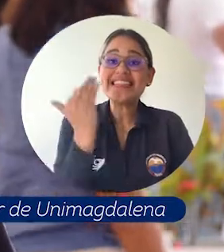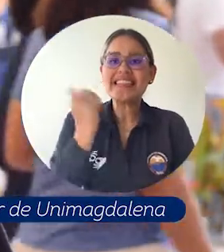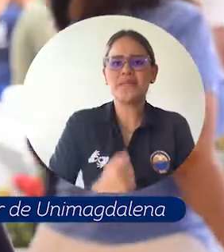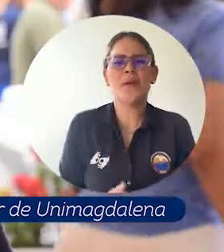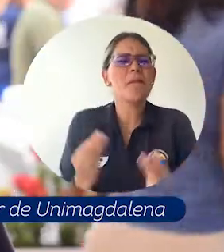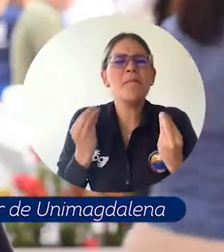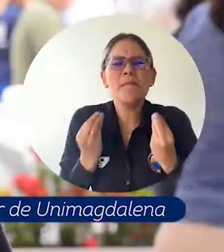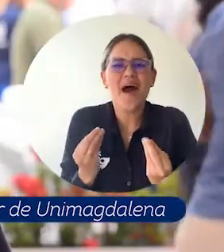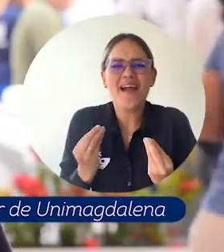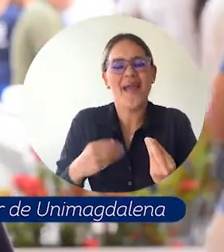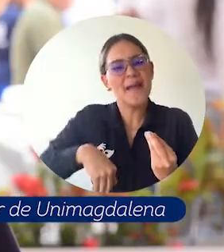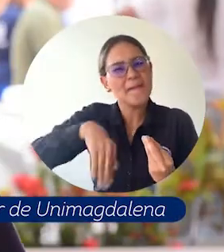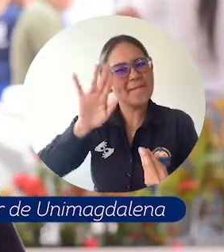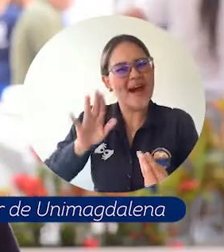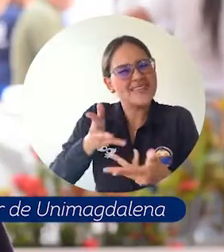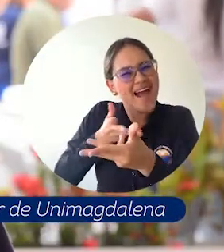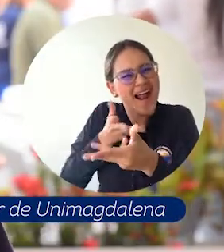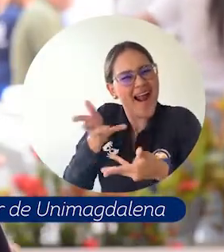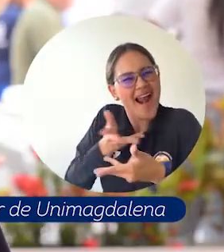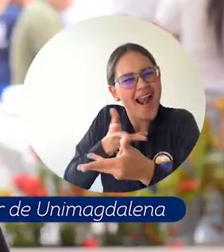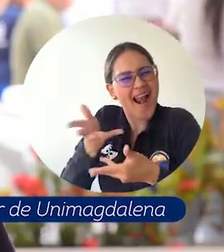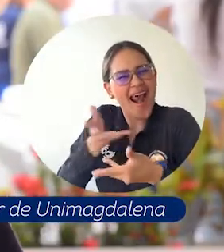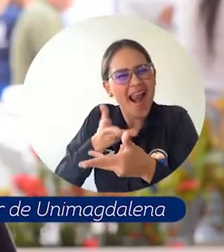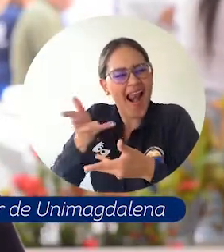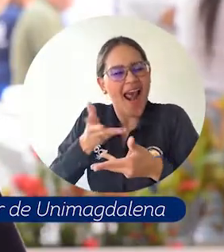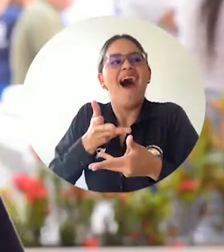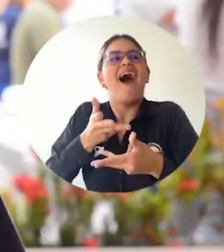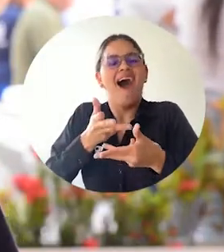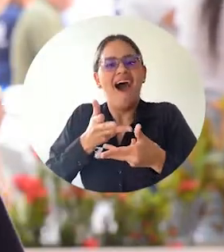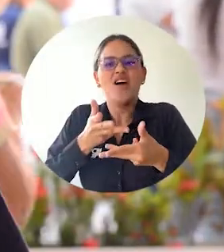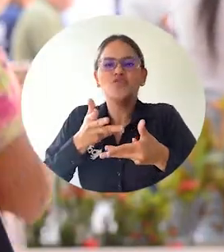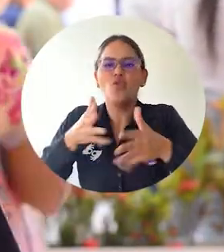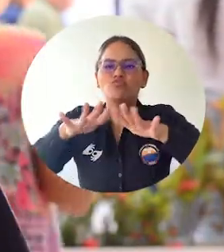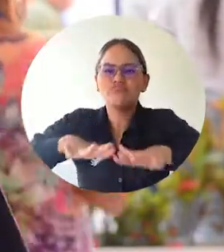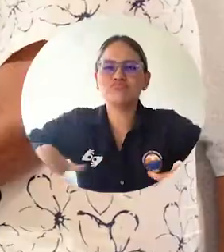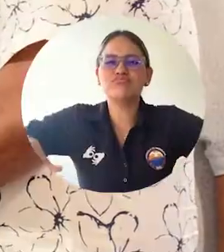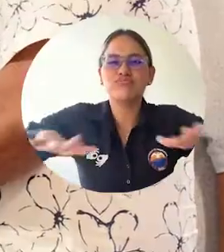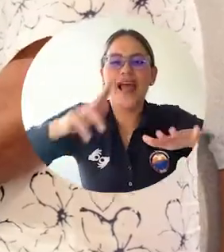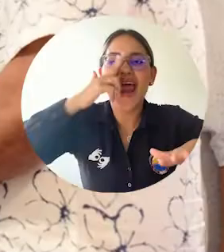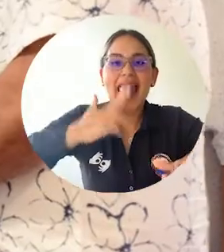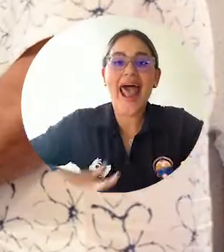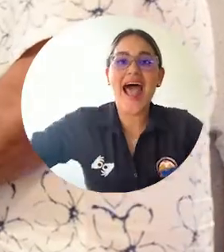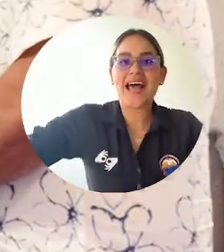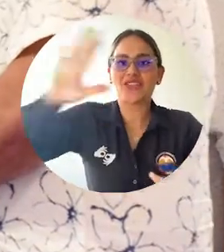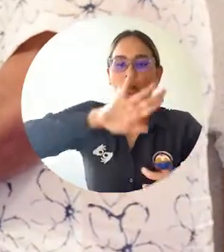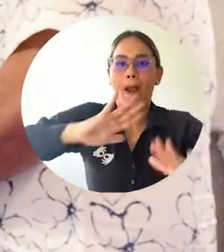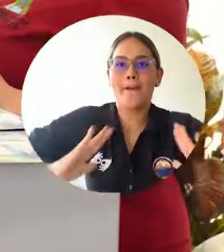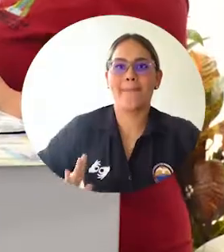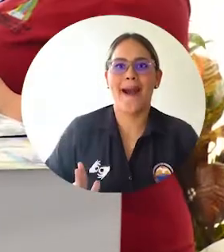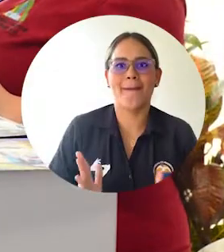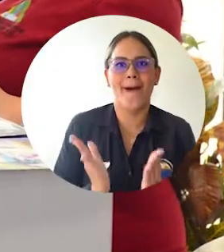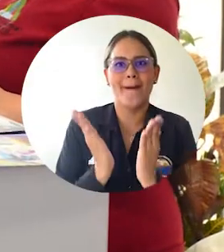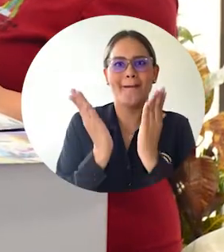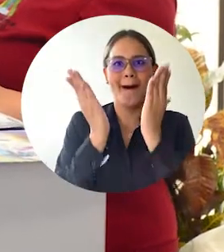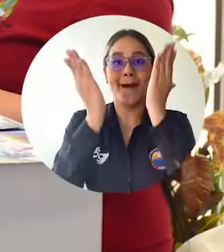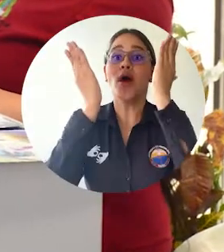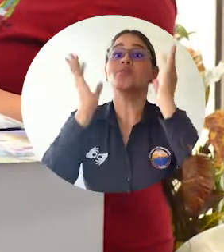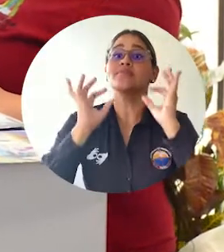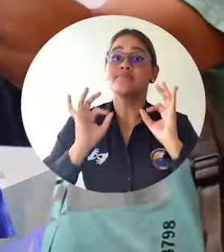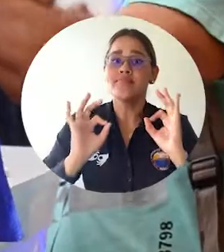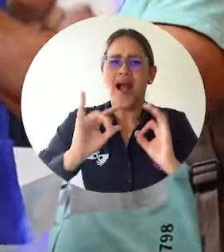productivos y la academia son la esencia de que tengamos para la administración local y